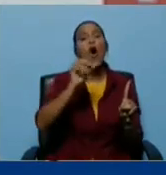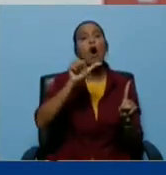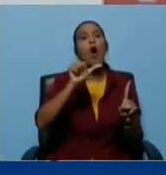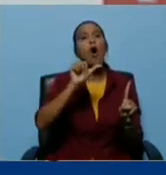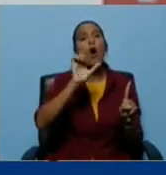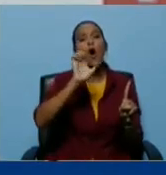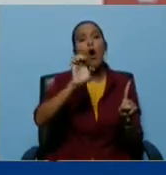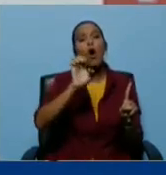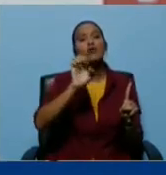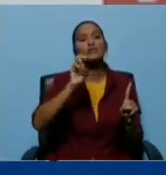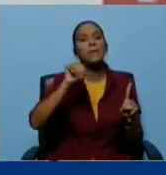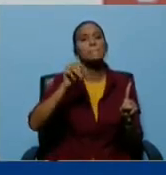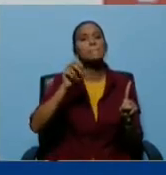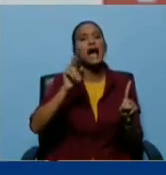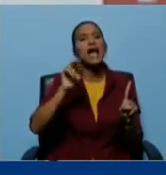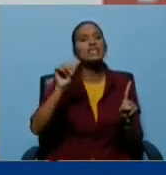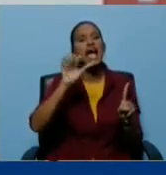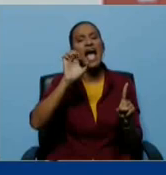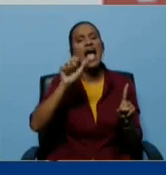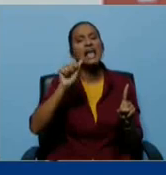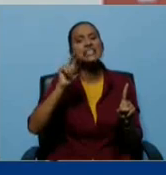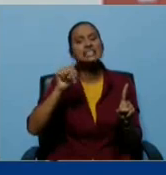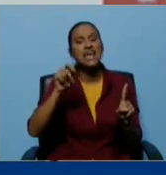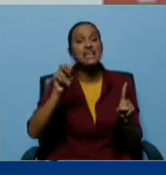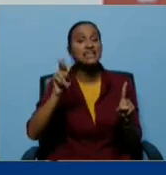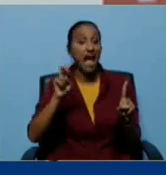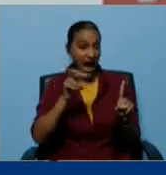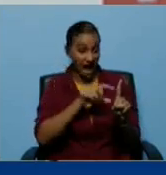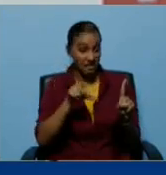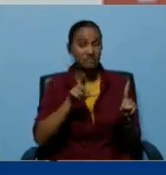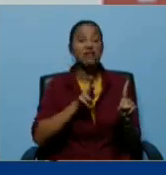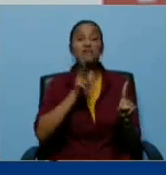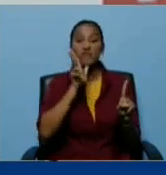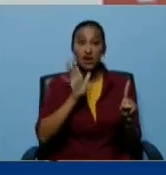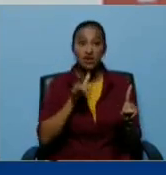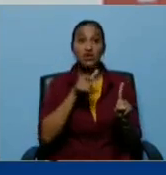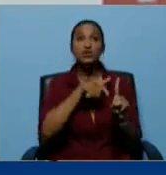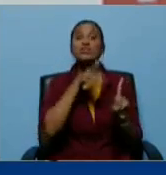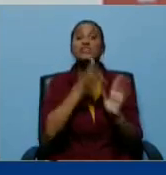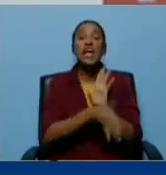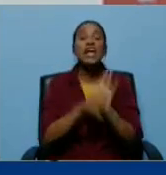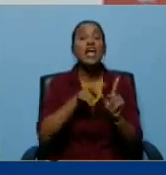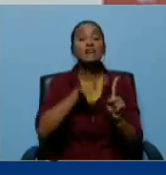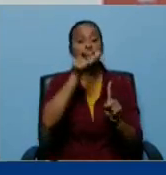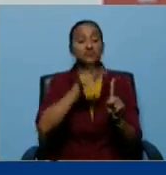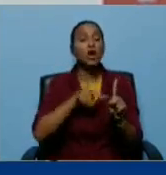José María Aznar. Para entonces presidente del gobierno de España.